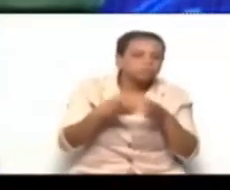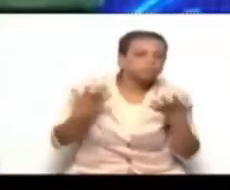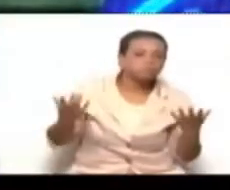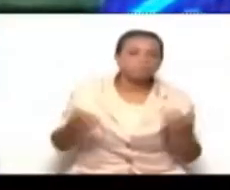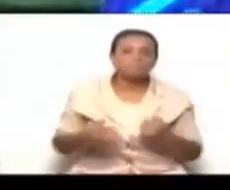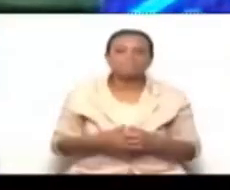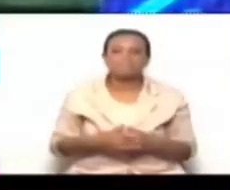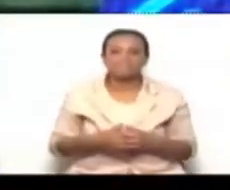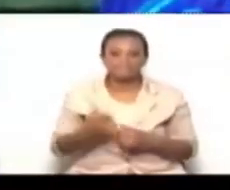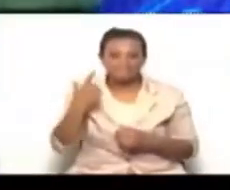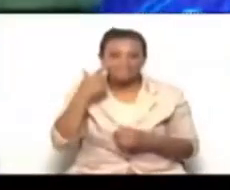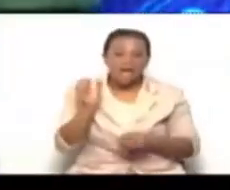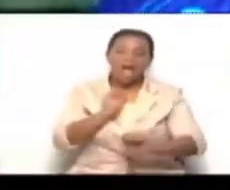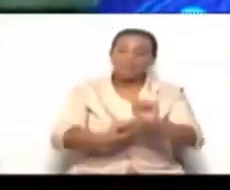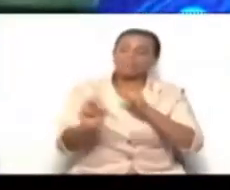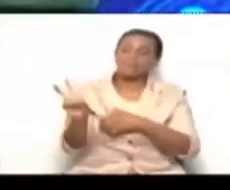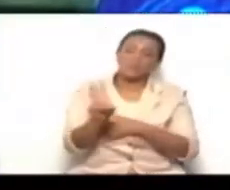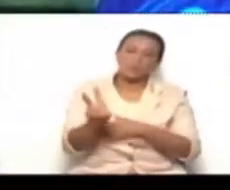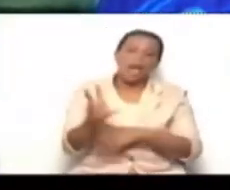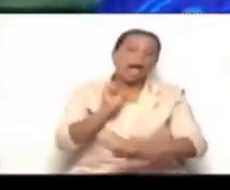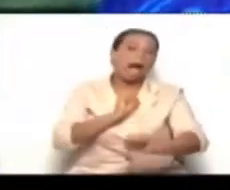decir, anti-Venezuela,